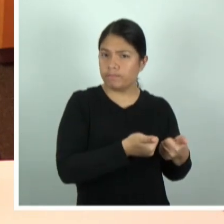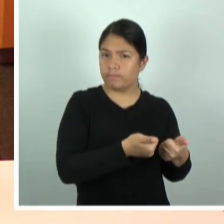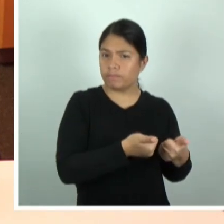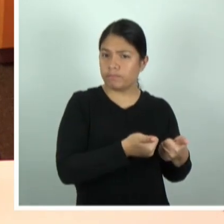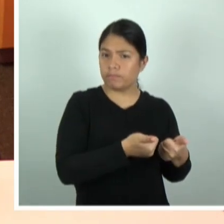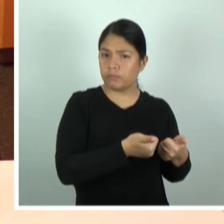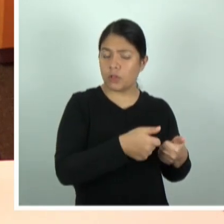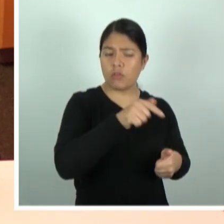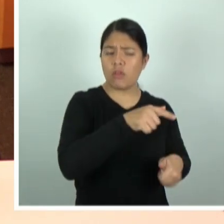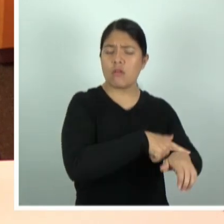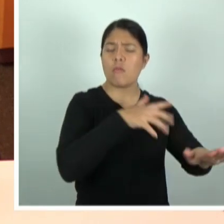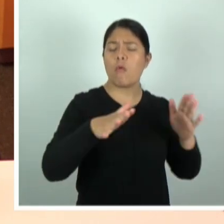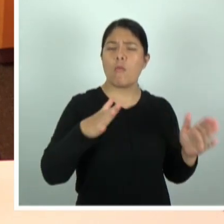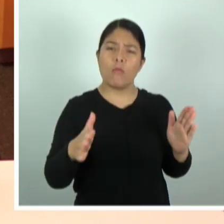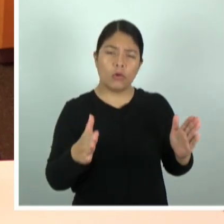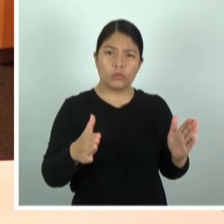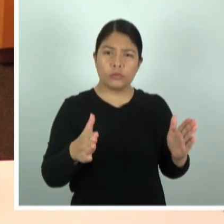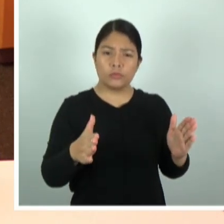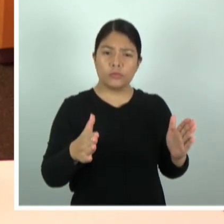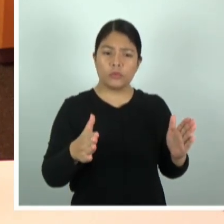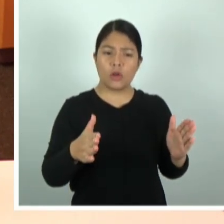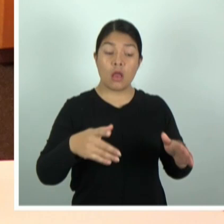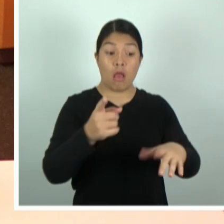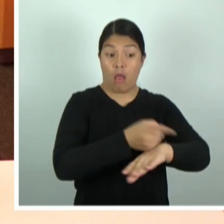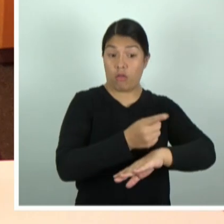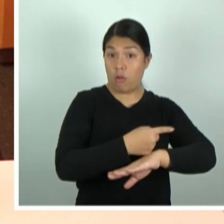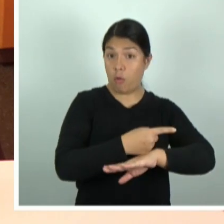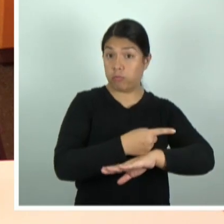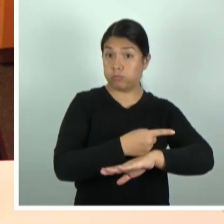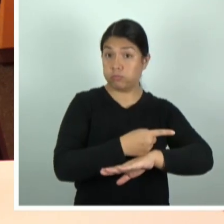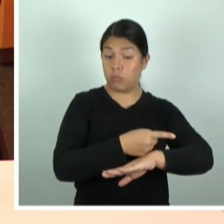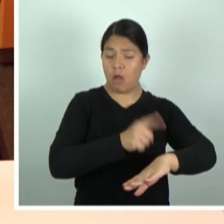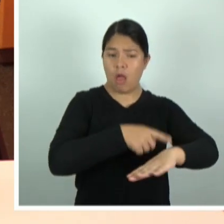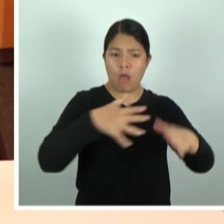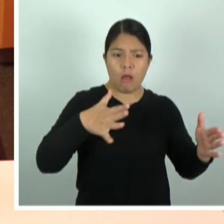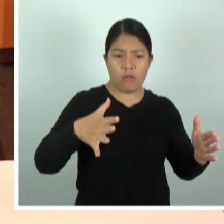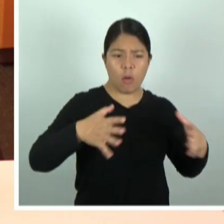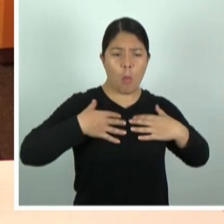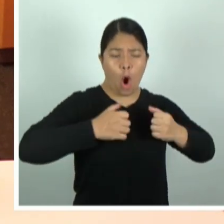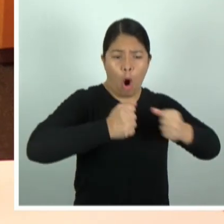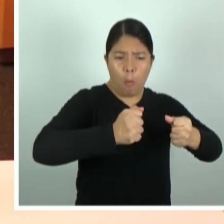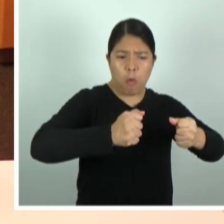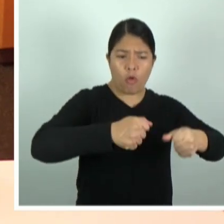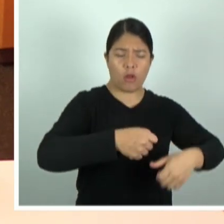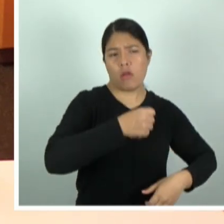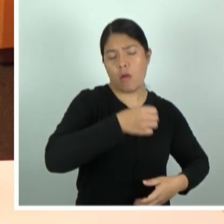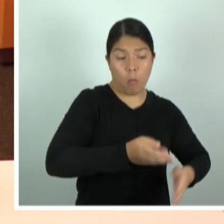en aquel momento, donde el tiempo todavía no tenía su poder destructivo,